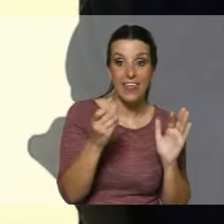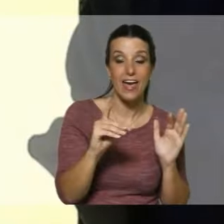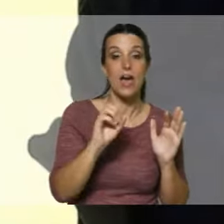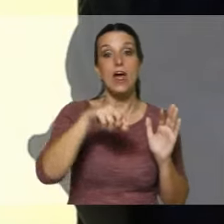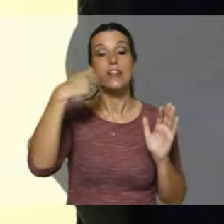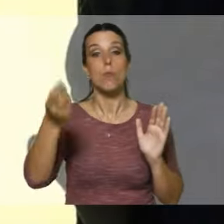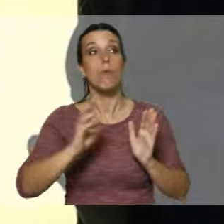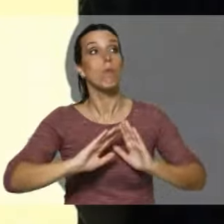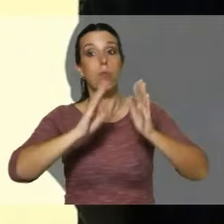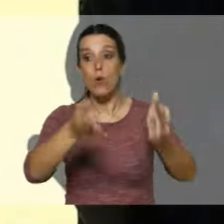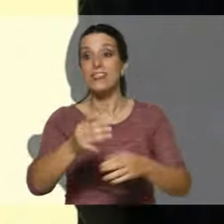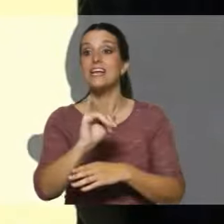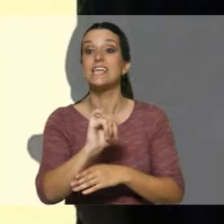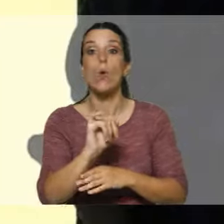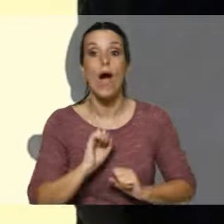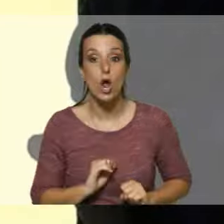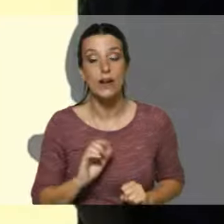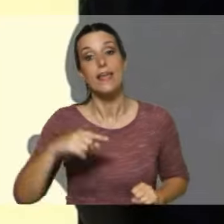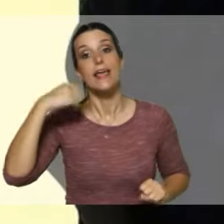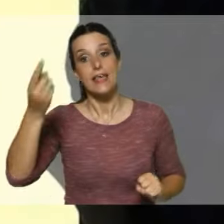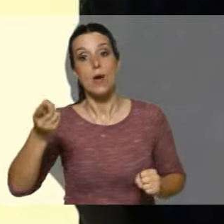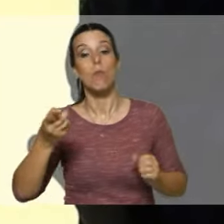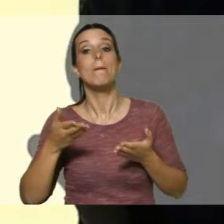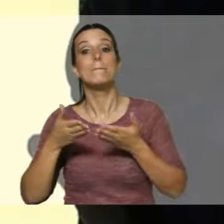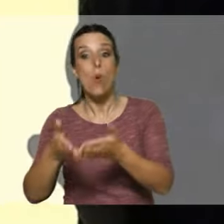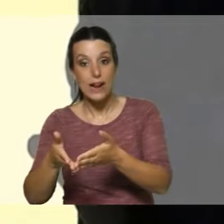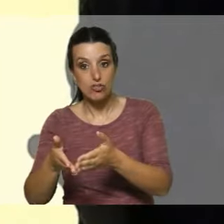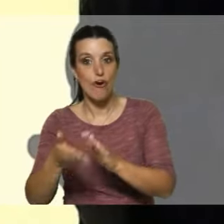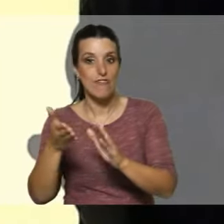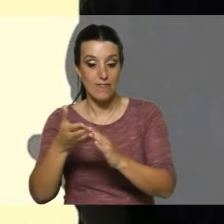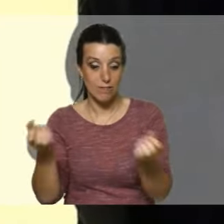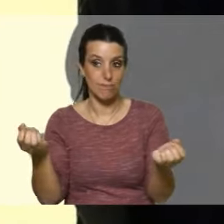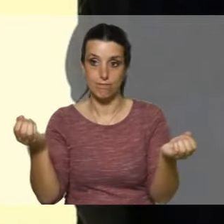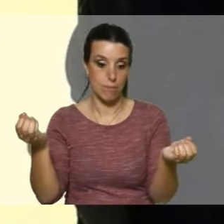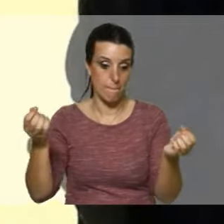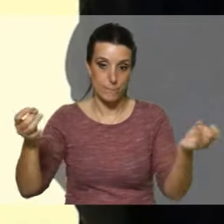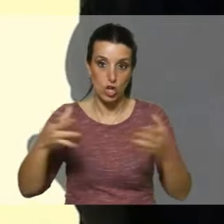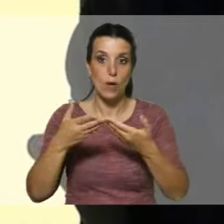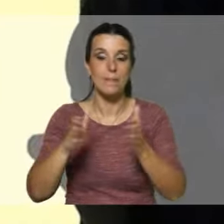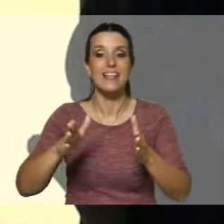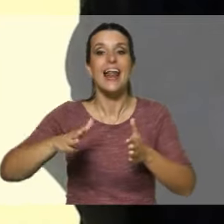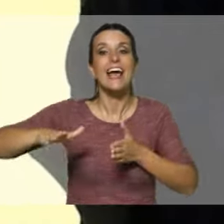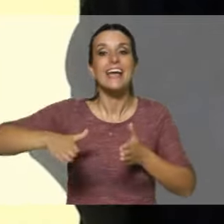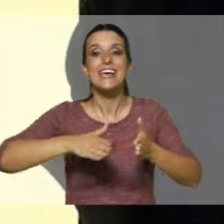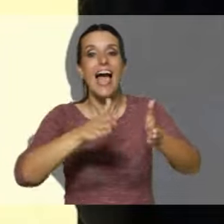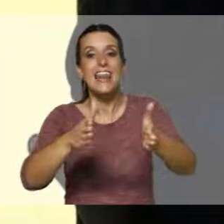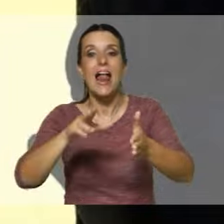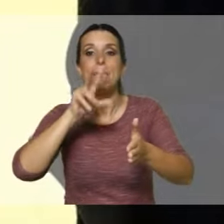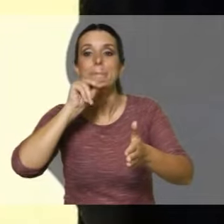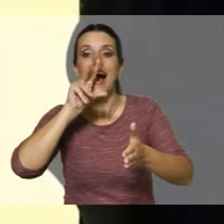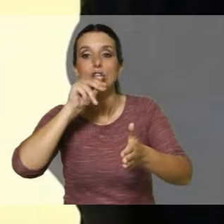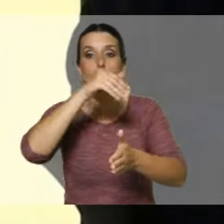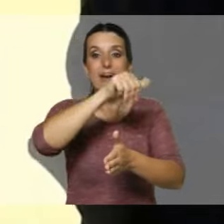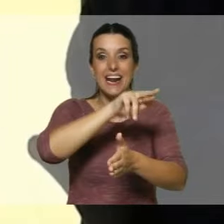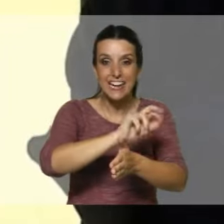del puente yaguarón y después de los puertos que se van a instalar si se hacen los canales el canal de San Gonzalo entre laguna de los patos y Laguna merín